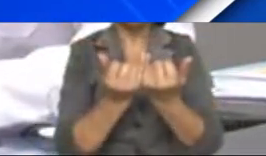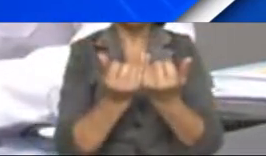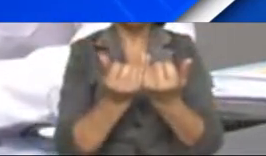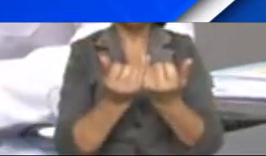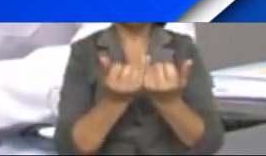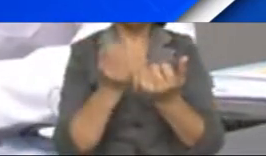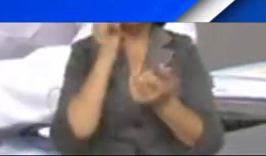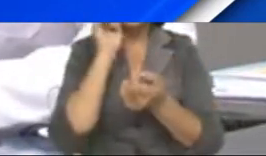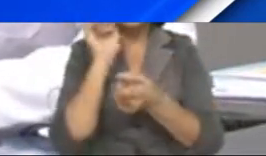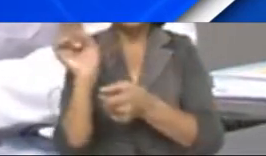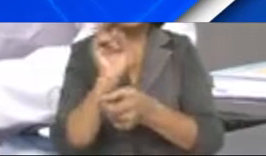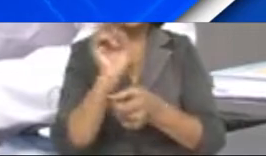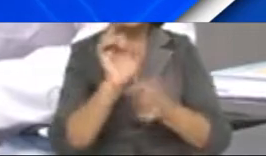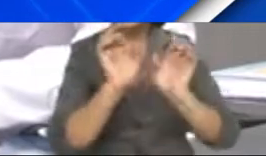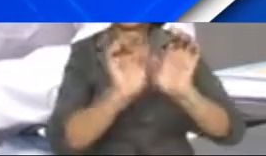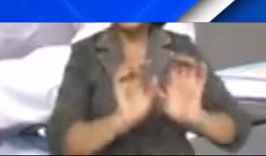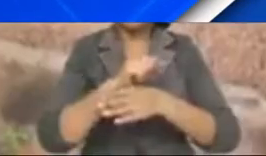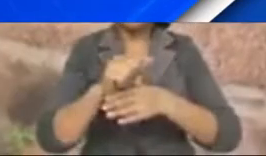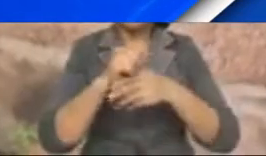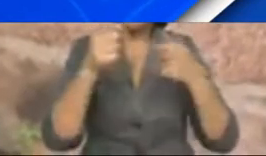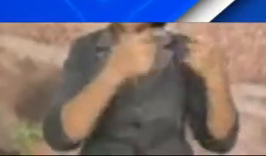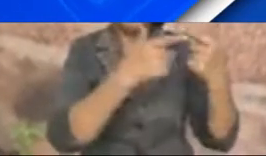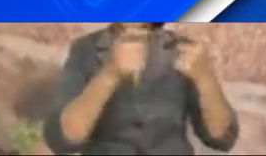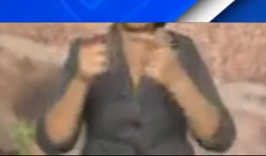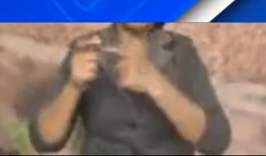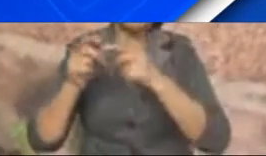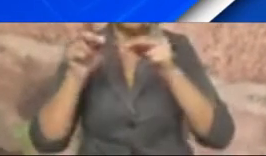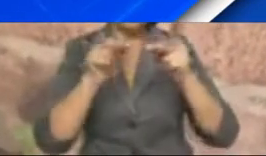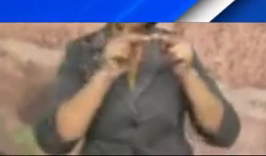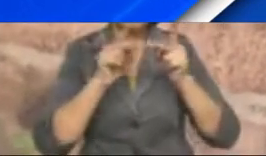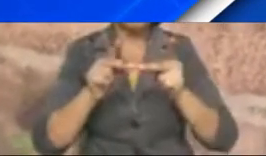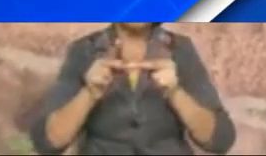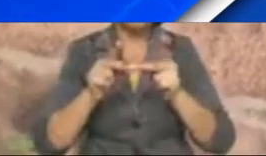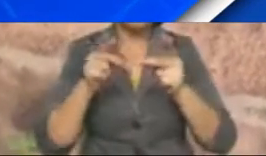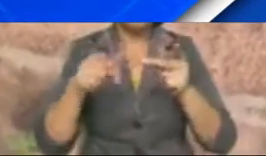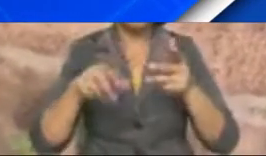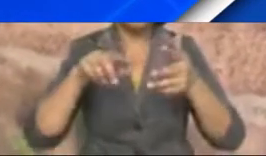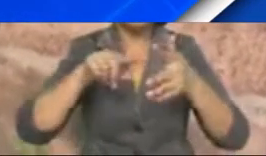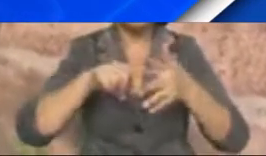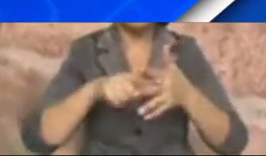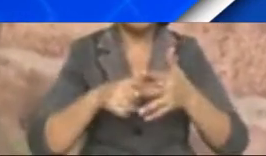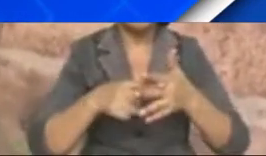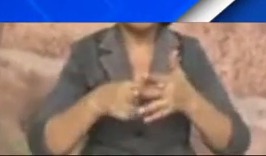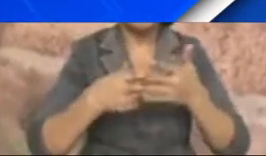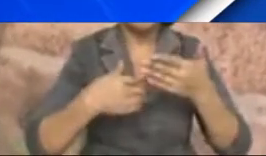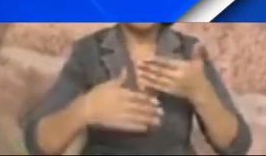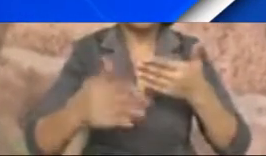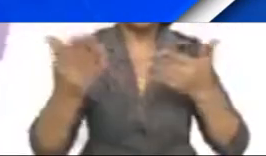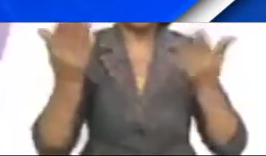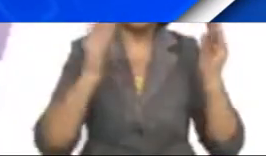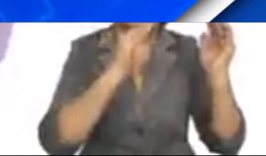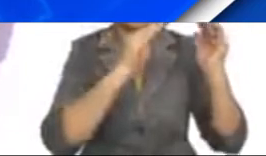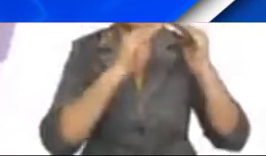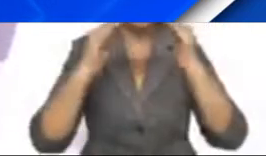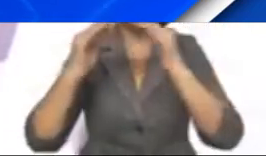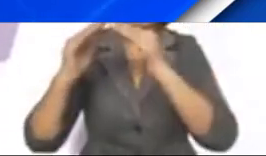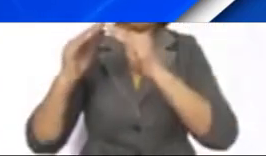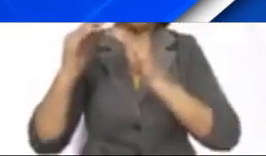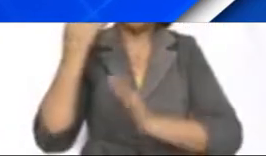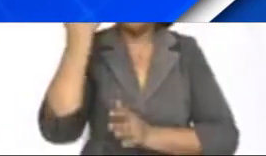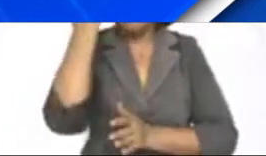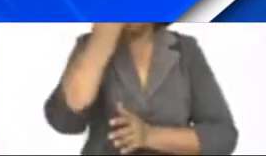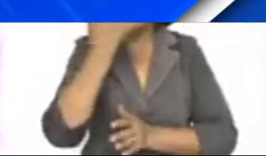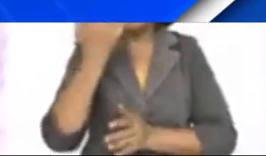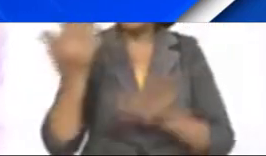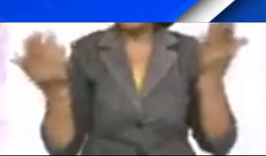dando seguimiento a la vacunación de los niños. Tenemos el grupo de 2 a 11 años, los grupos de los niños y los adolescentes de 12 a 17, que